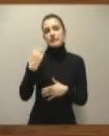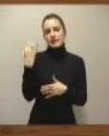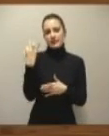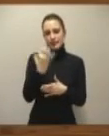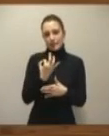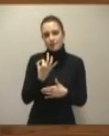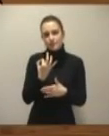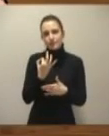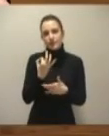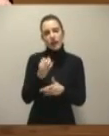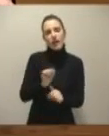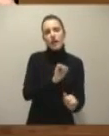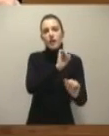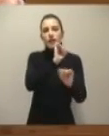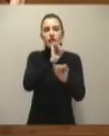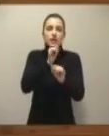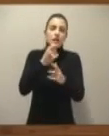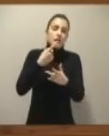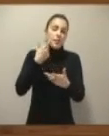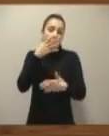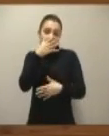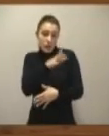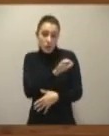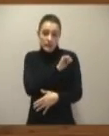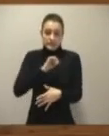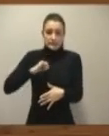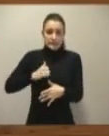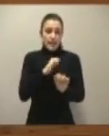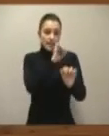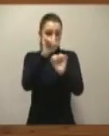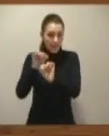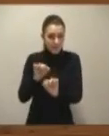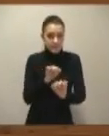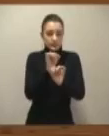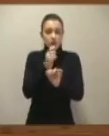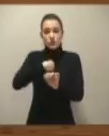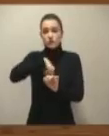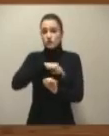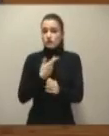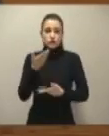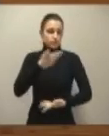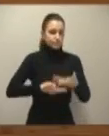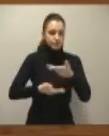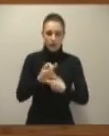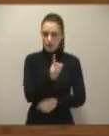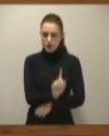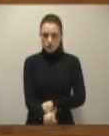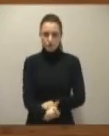defender determinadas querellas particulares, nosotros no vamos a colaborar.